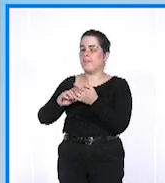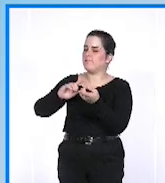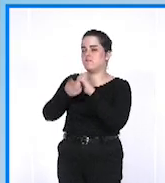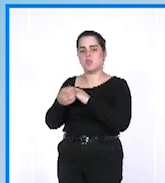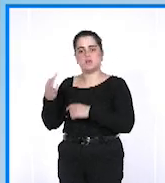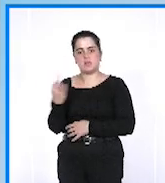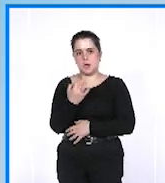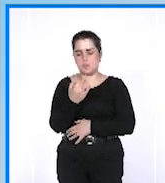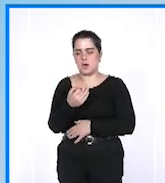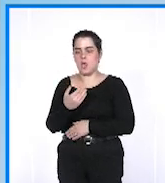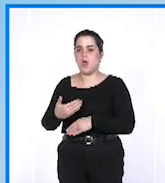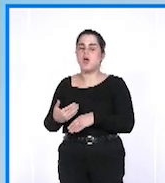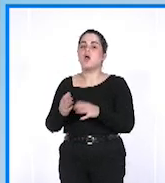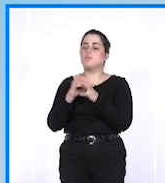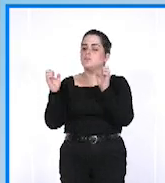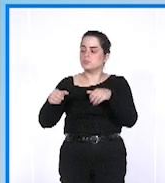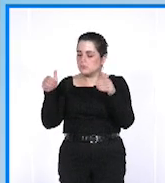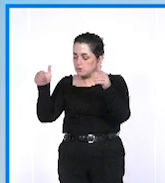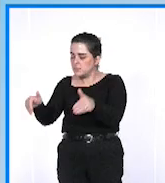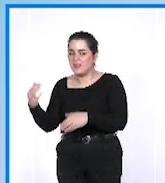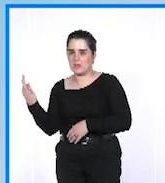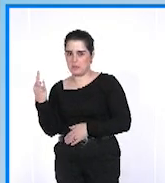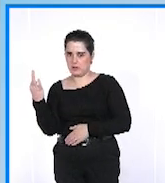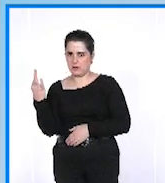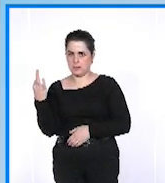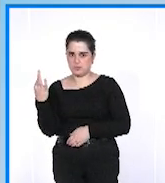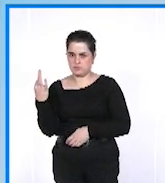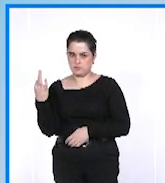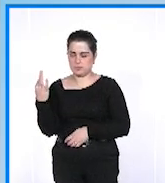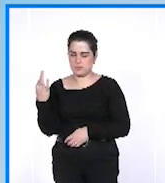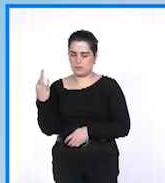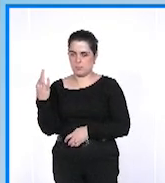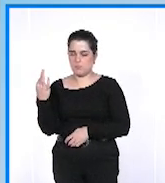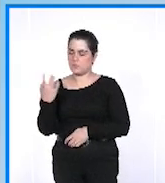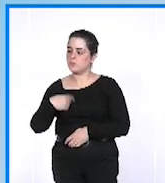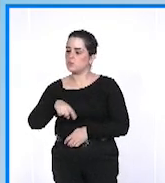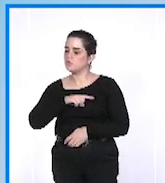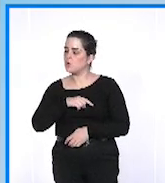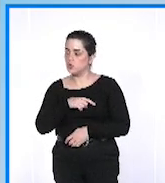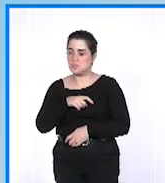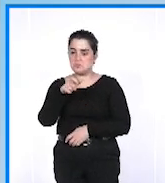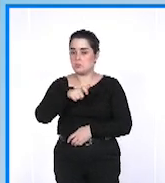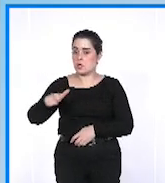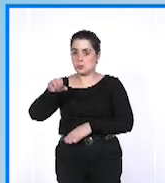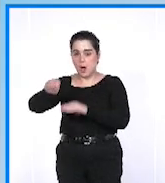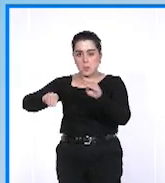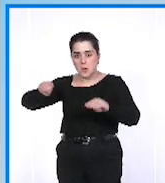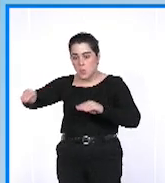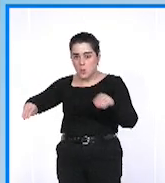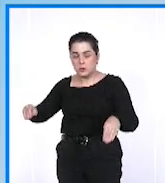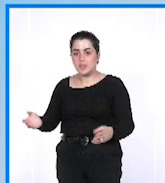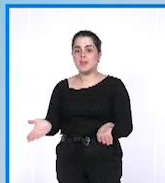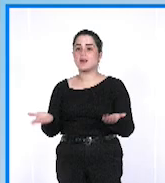hemos hecho es fijar poner el foco ahí de tal manera que hemos preguntado sobre todo a las personas que